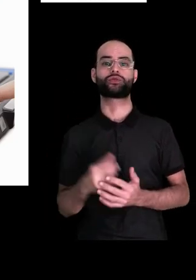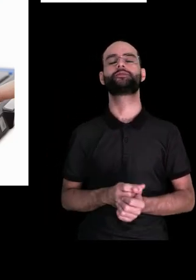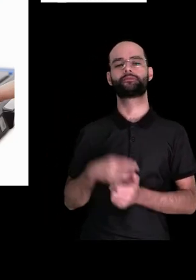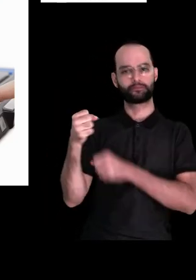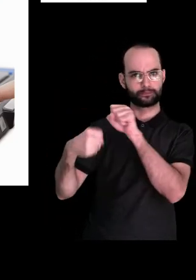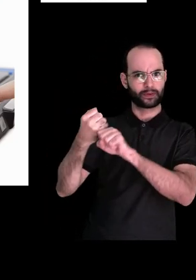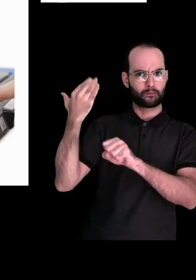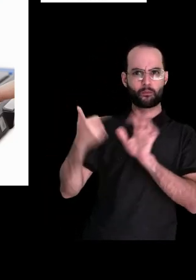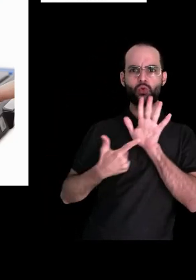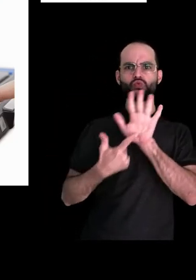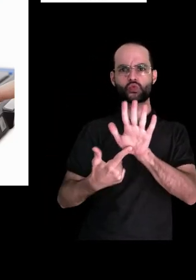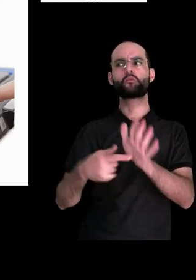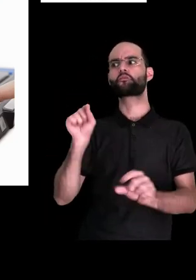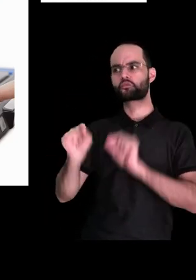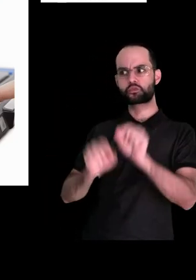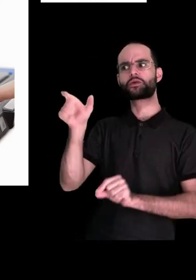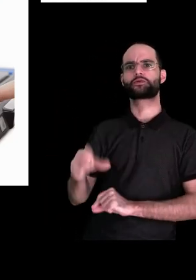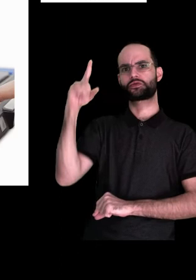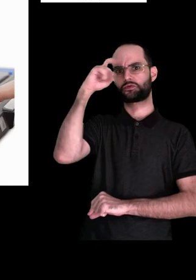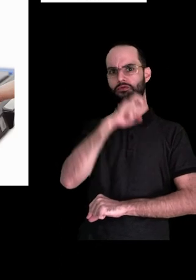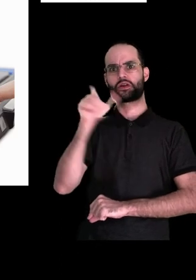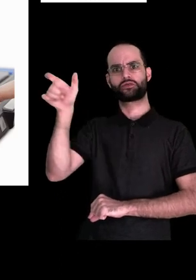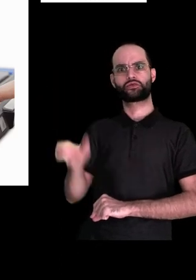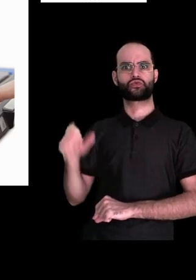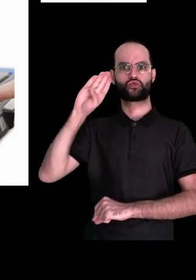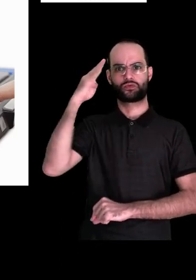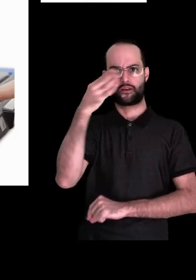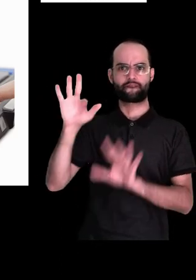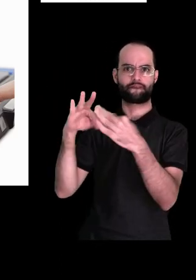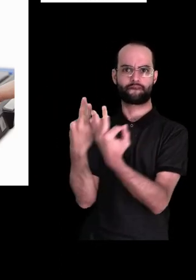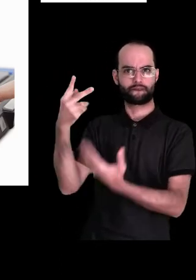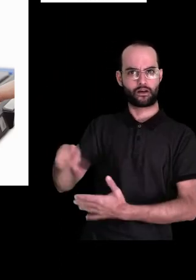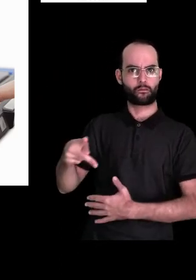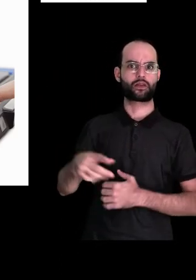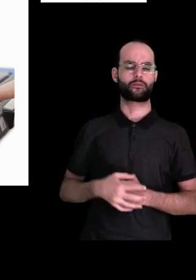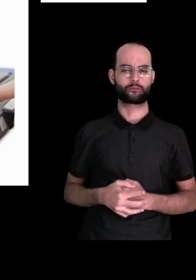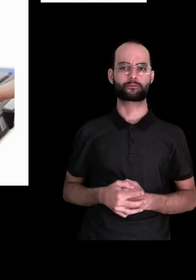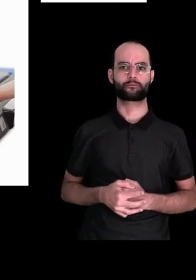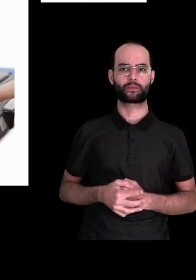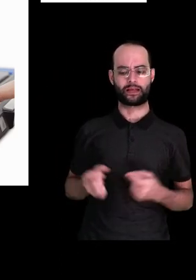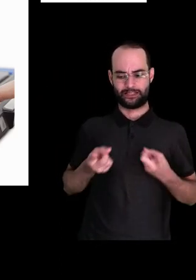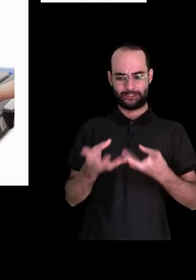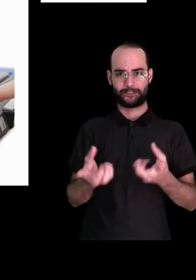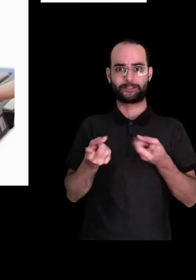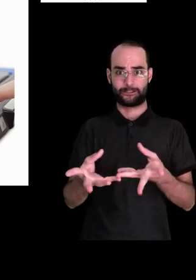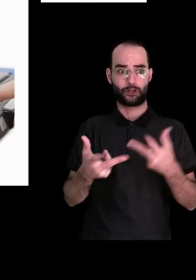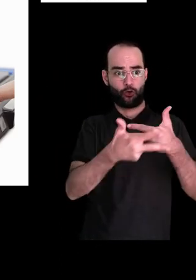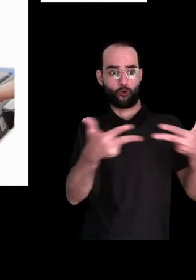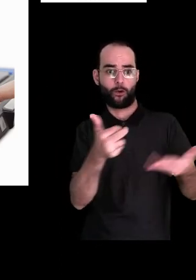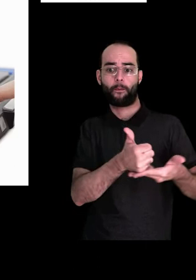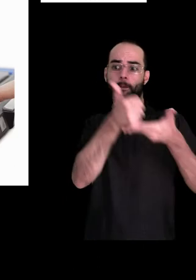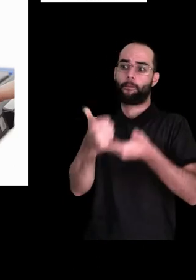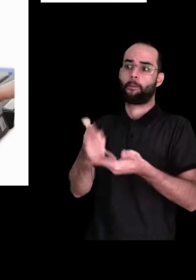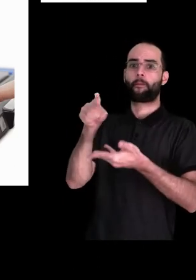con sordoceguera y sus familias. Abajo, a la derecha, hay una fotografía de una pantalla braille y a